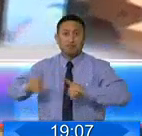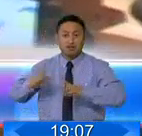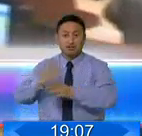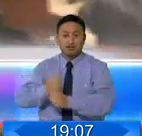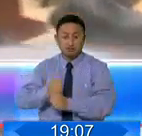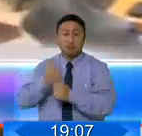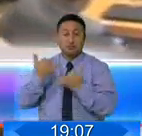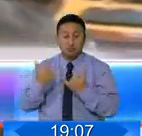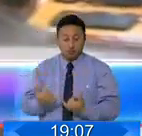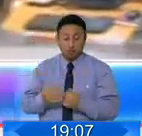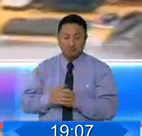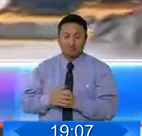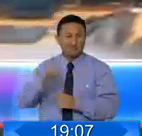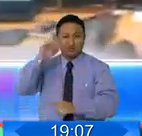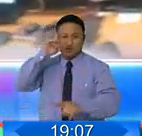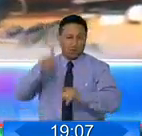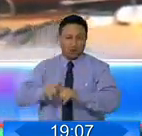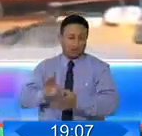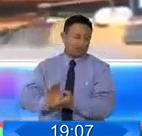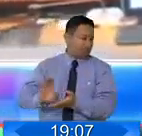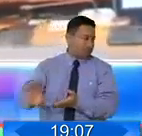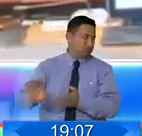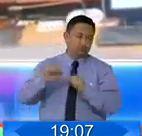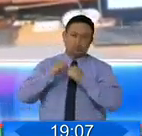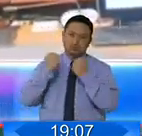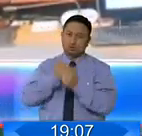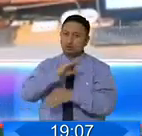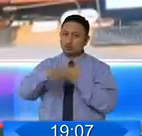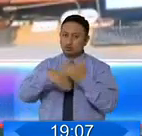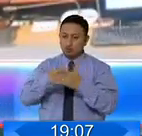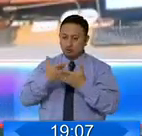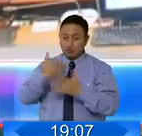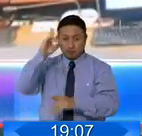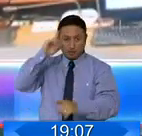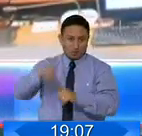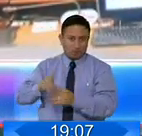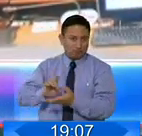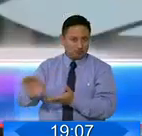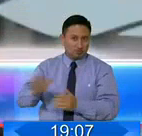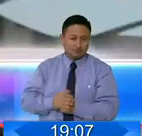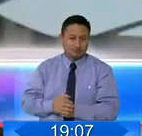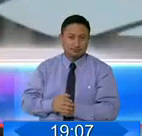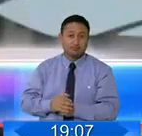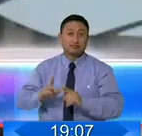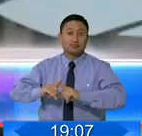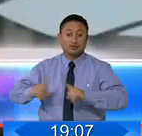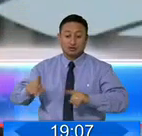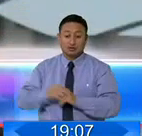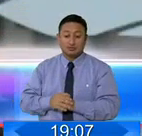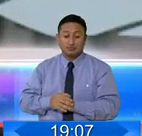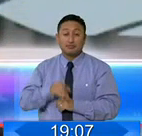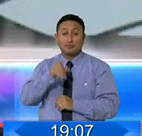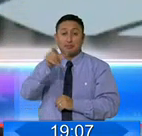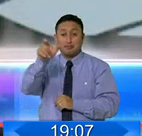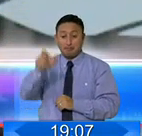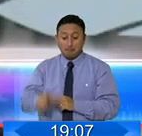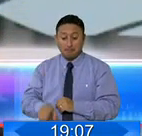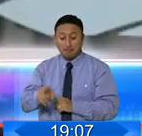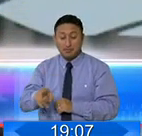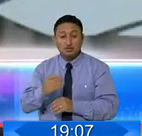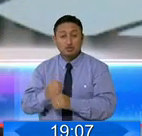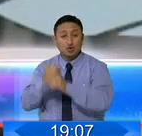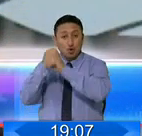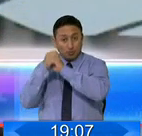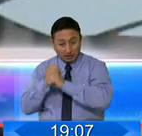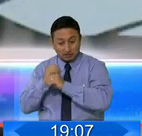es repudiable, reprochable y la sociedad entera debería condenarlo, cuestionarlo, es si es que aquellas prácticas se han